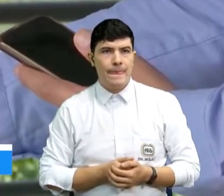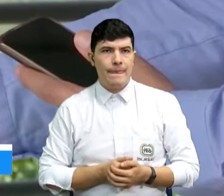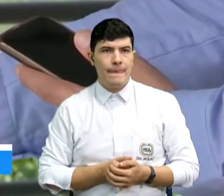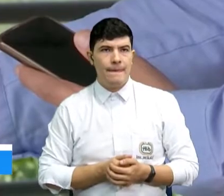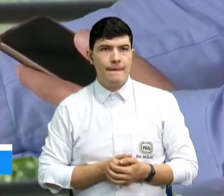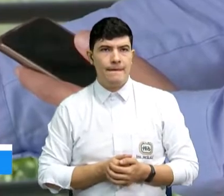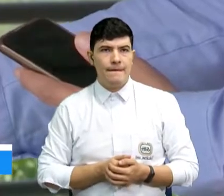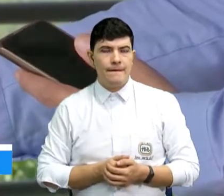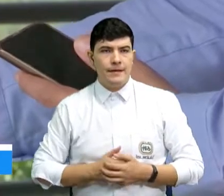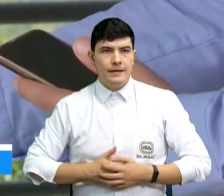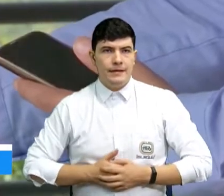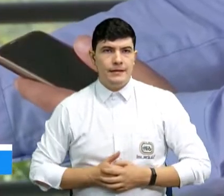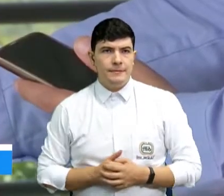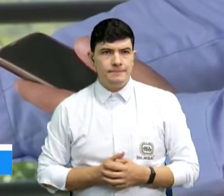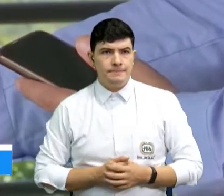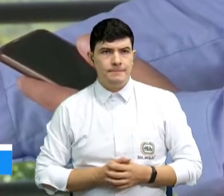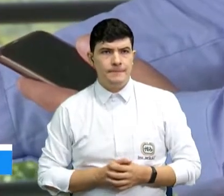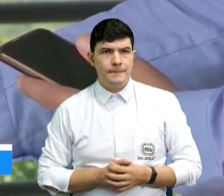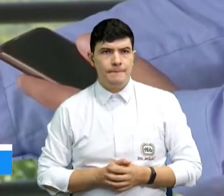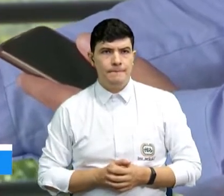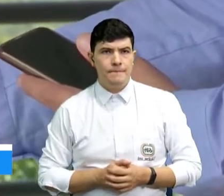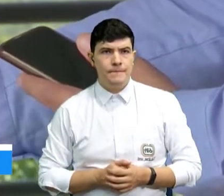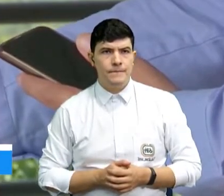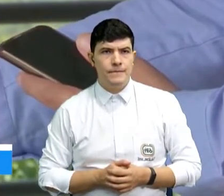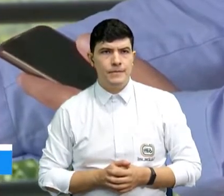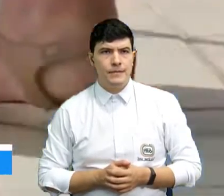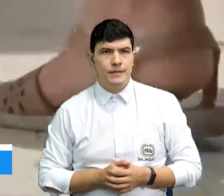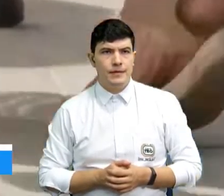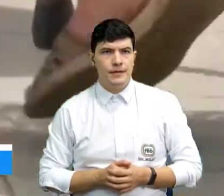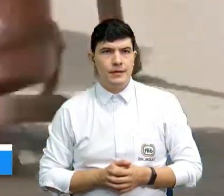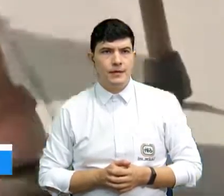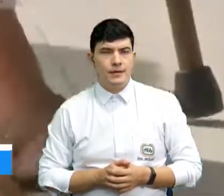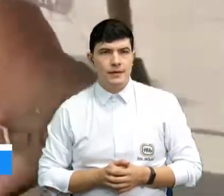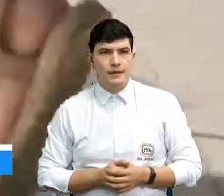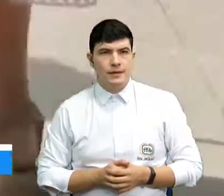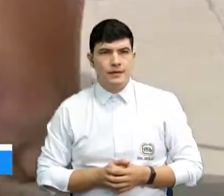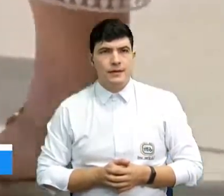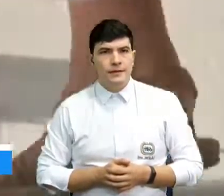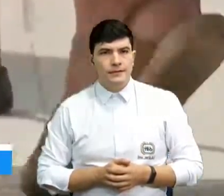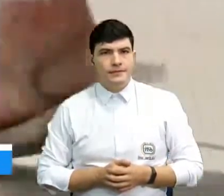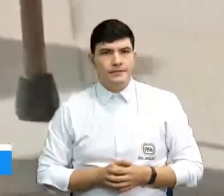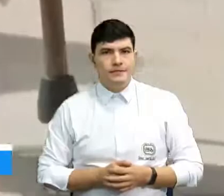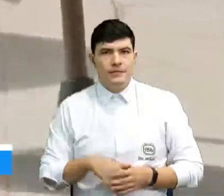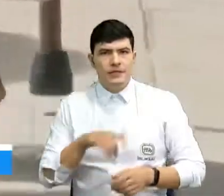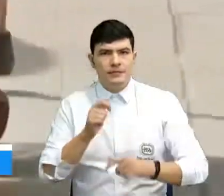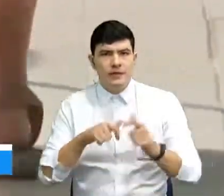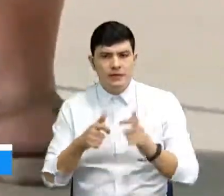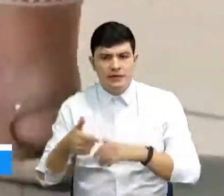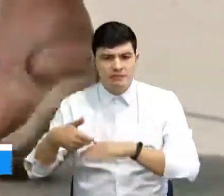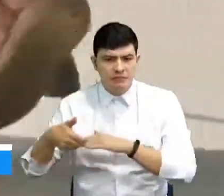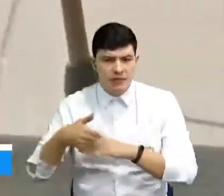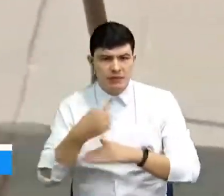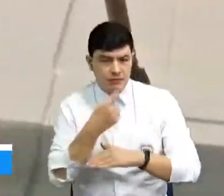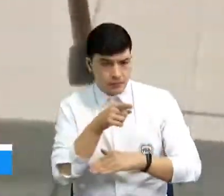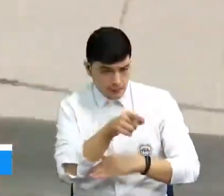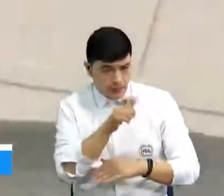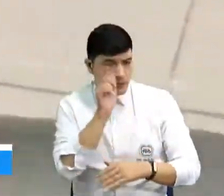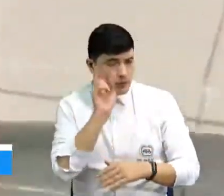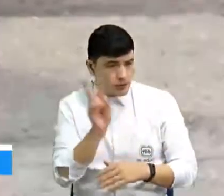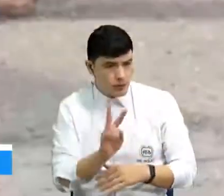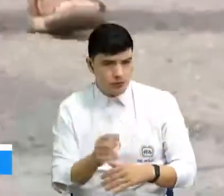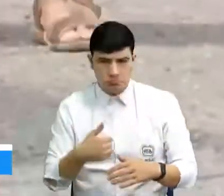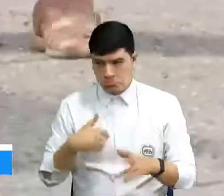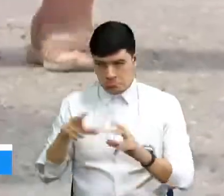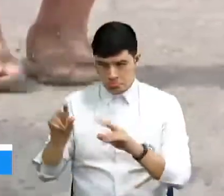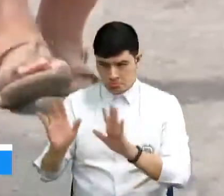soy venezolana. Y entonces, pero si es que yo también necesito, no he podido volver a trabajar como el presidente, es que no podemos salir los adultos